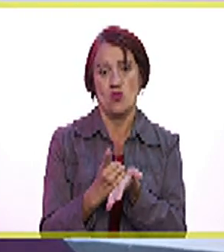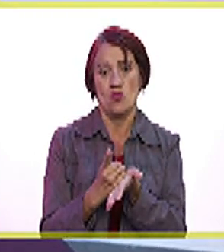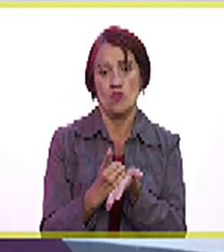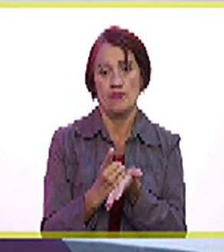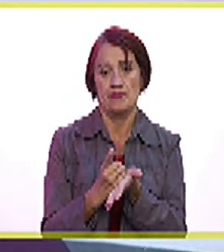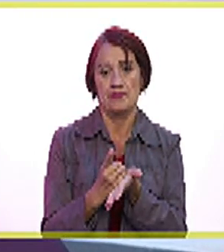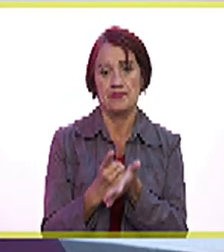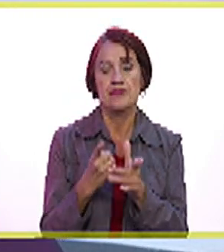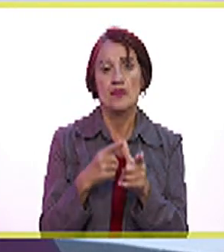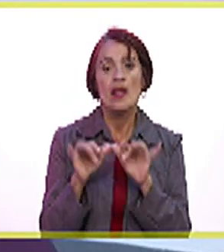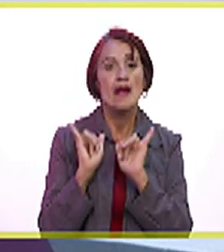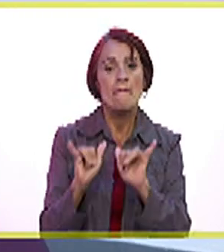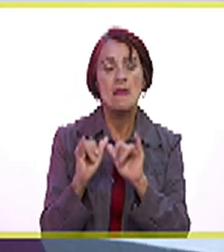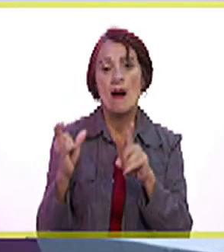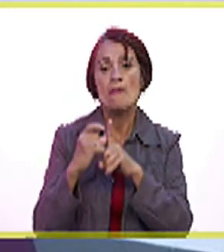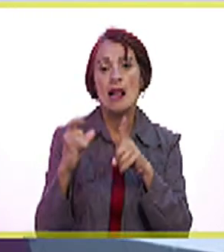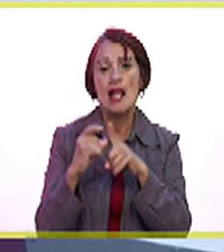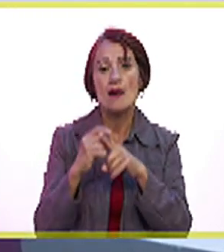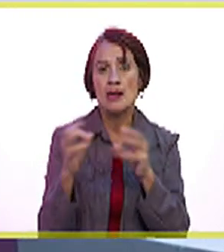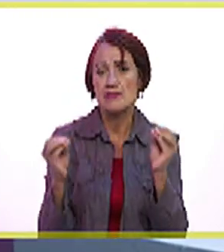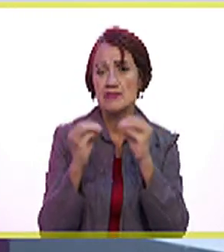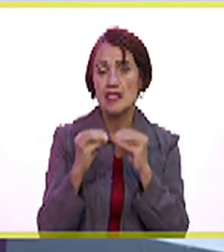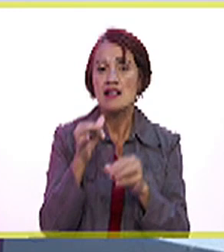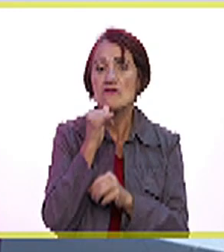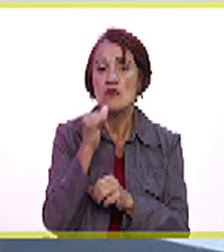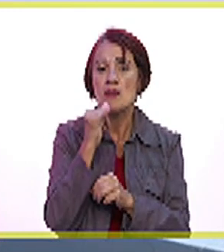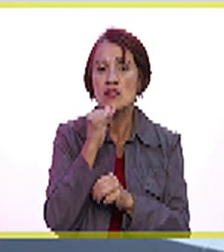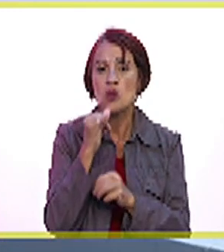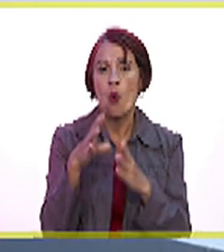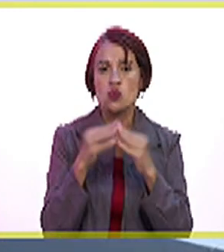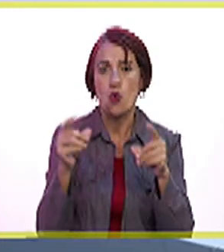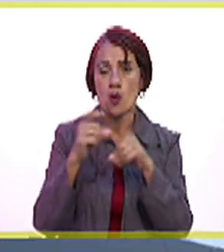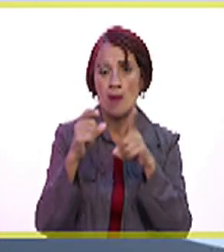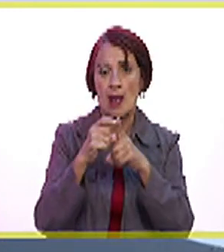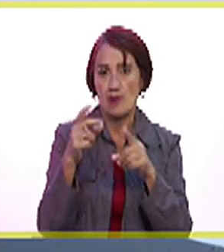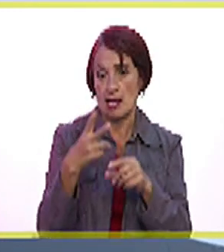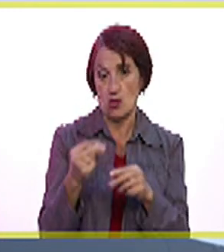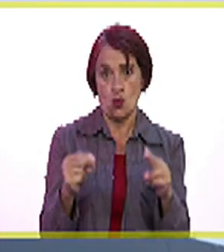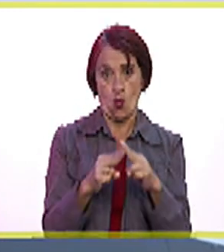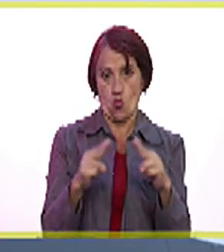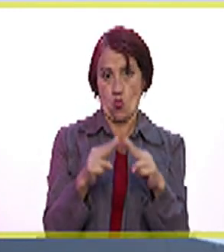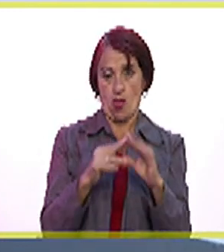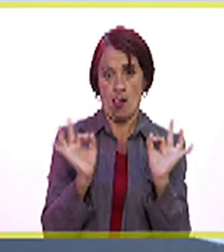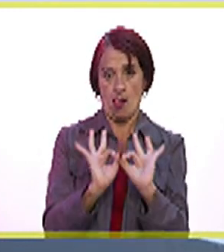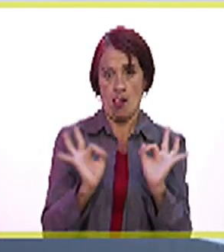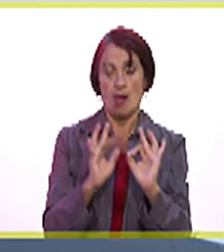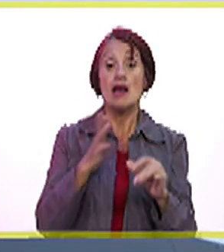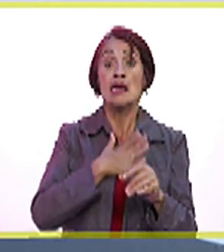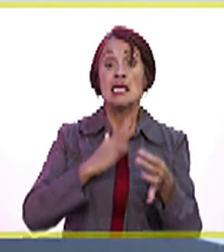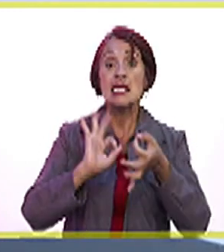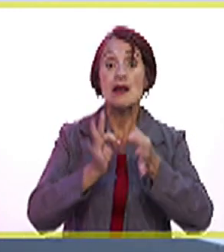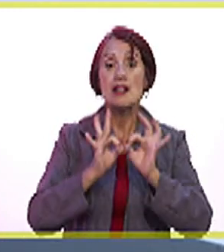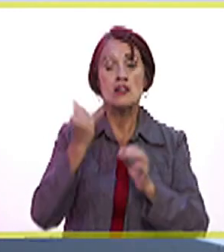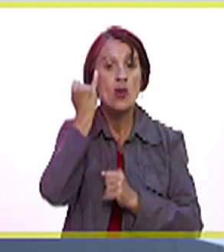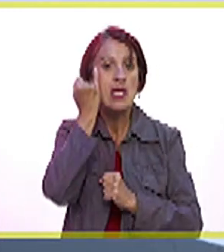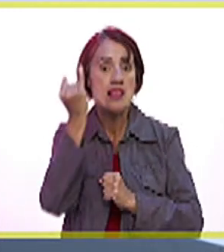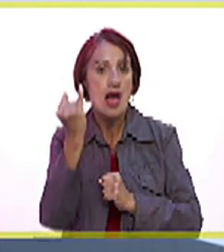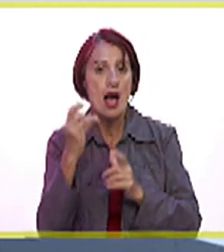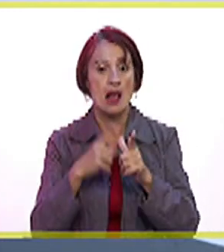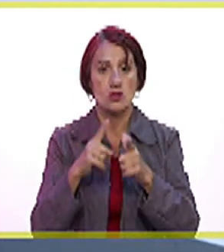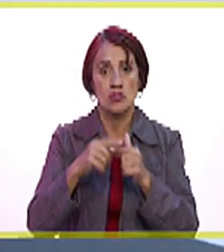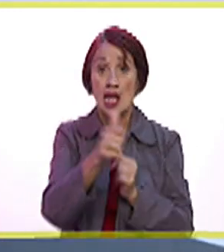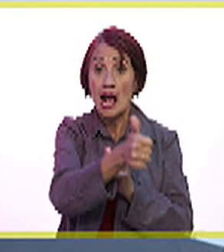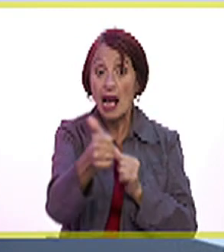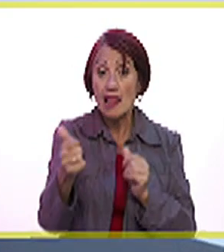el mismo contenido, o la información como tal de palabras que yo desconozca. Y tiene interpretaciones de ideas. Por eso es que yo le digo a cada